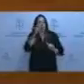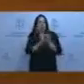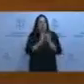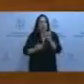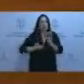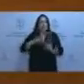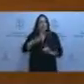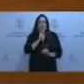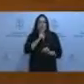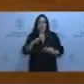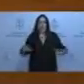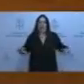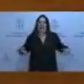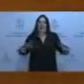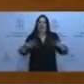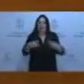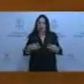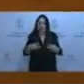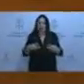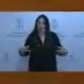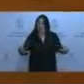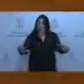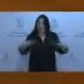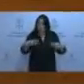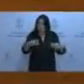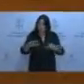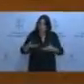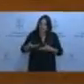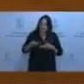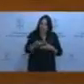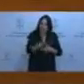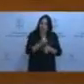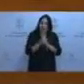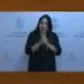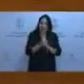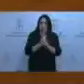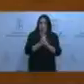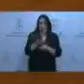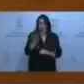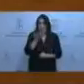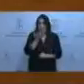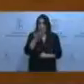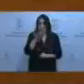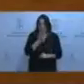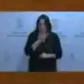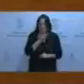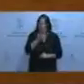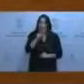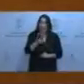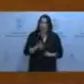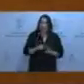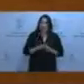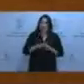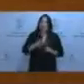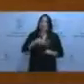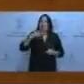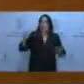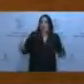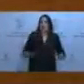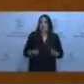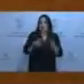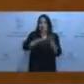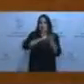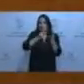del recorte que se está haciendo en las ayudas al transporte escolar. También es manifiestamente mejorable el